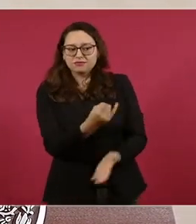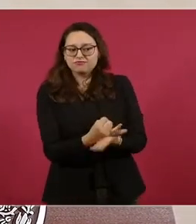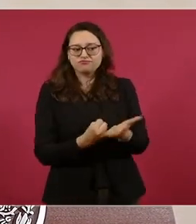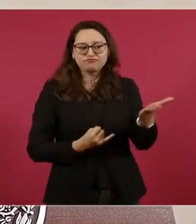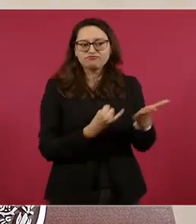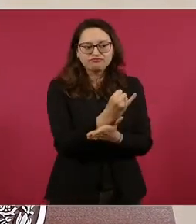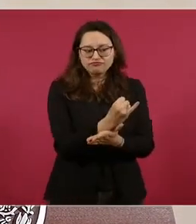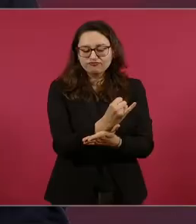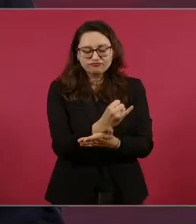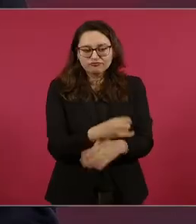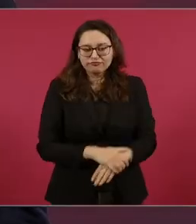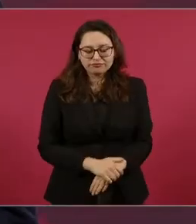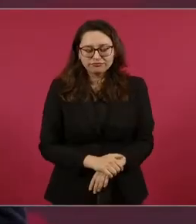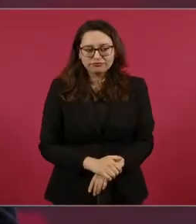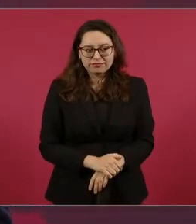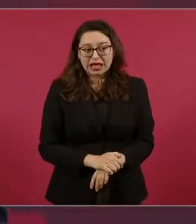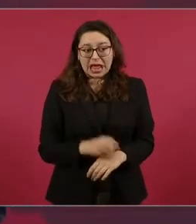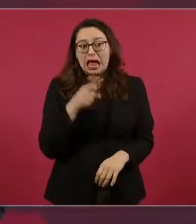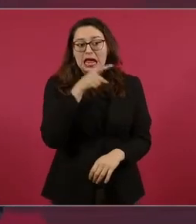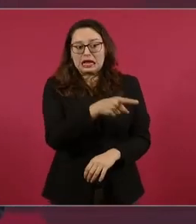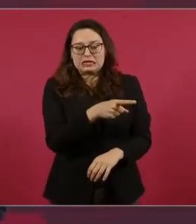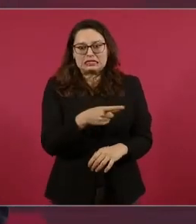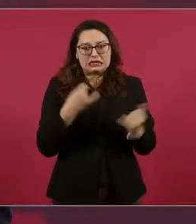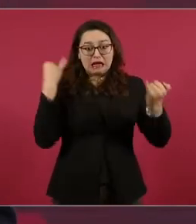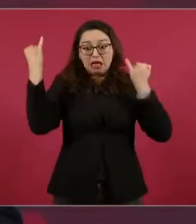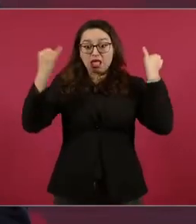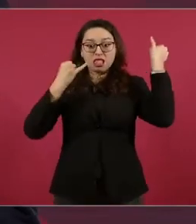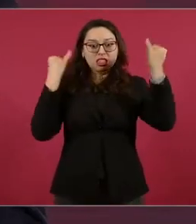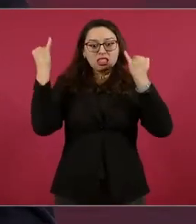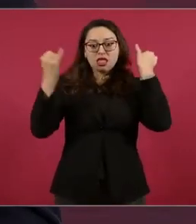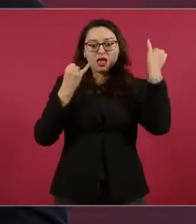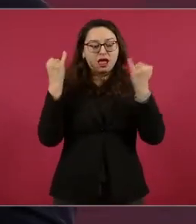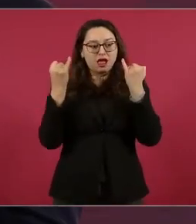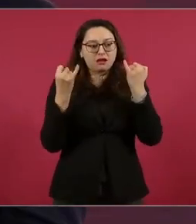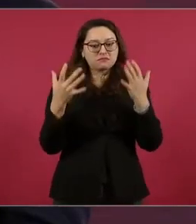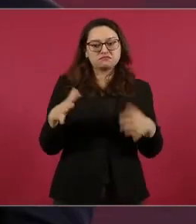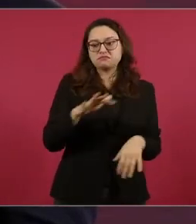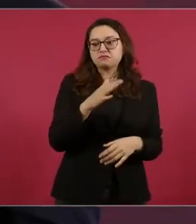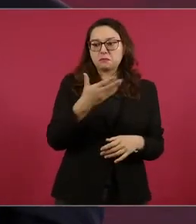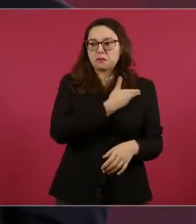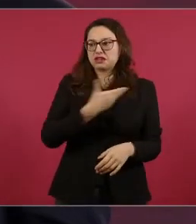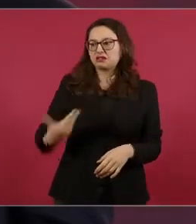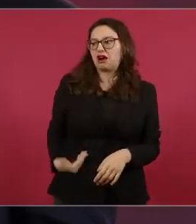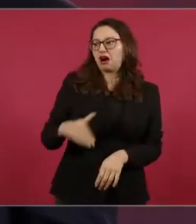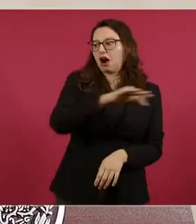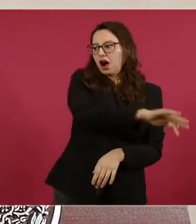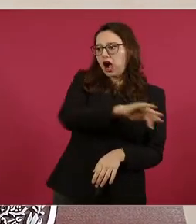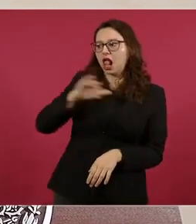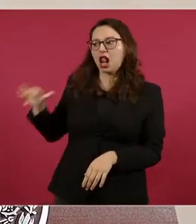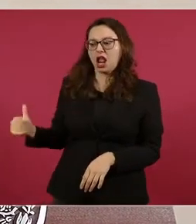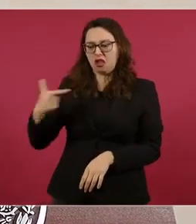estados él está usurpando